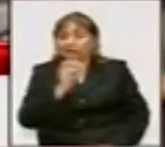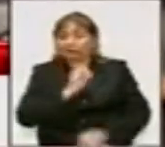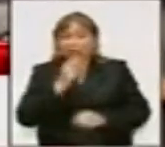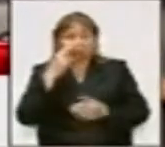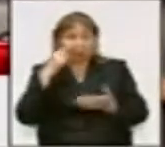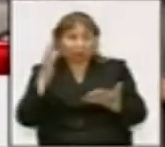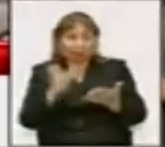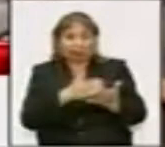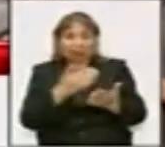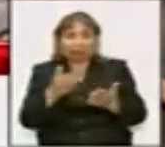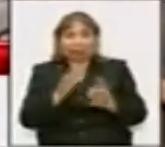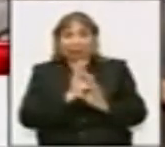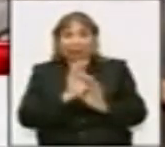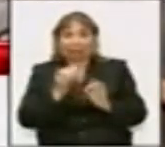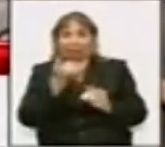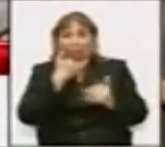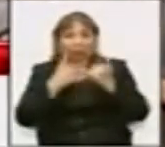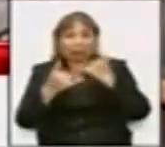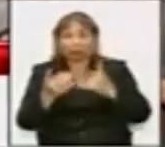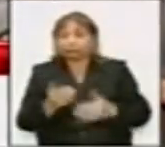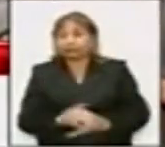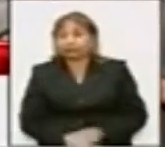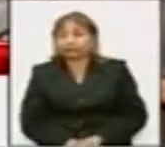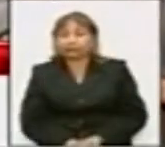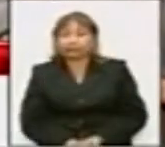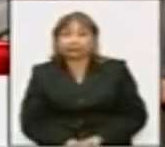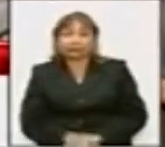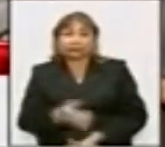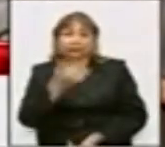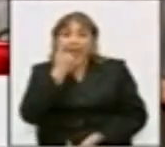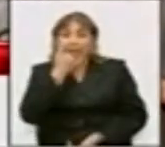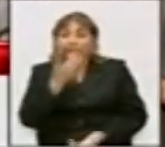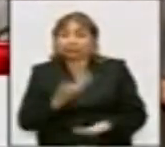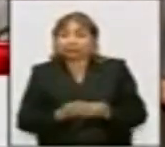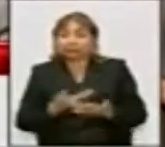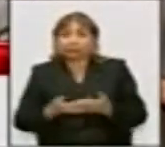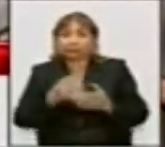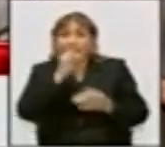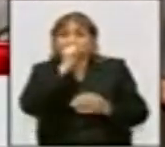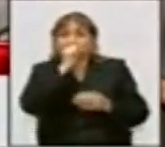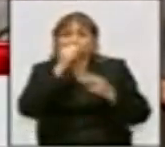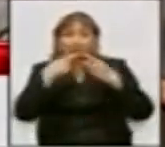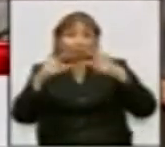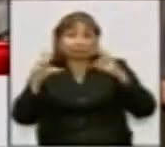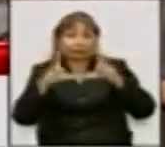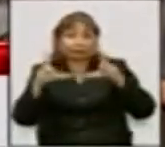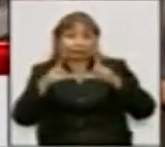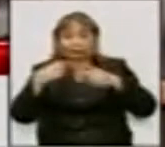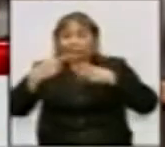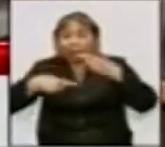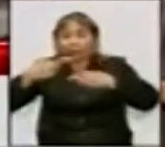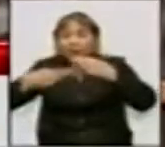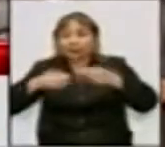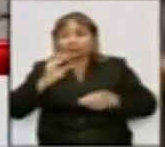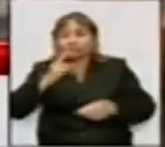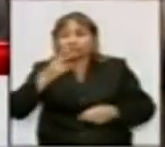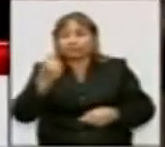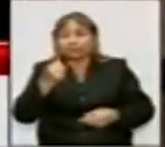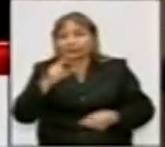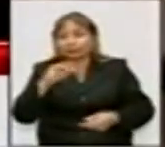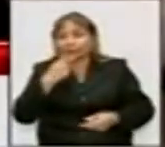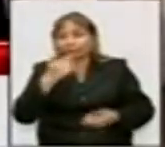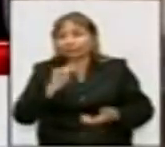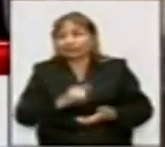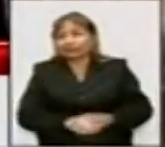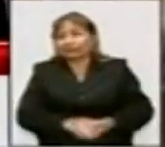ningún delito por ningún lado y lo que ha pasado es simplemente que los medios de comunicación todos los días ha rechazado rechazar de txábarri